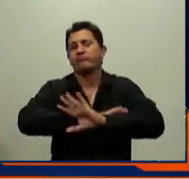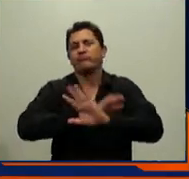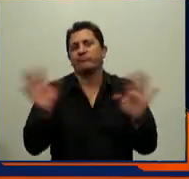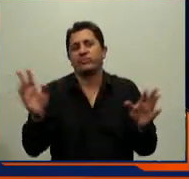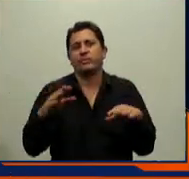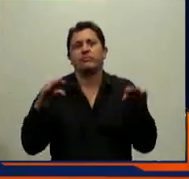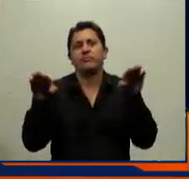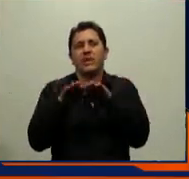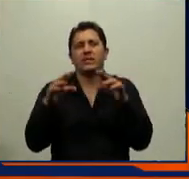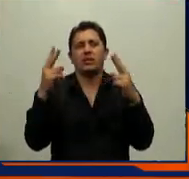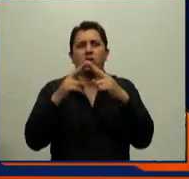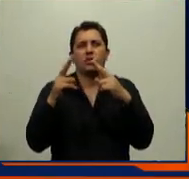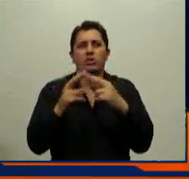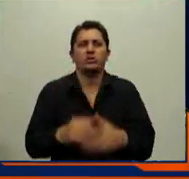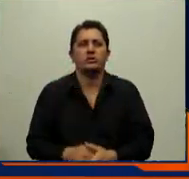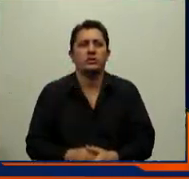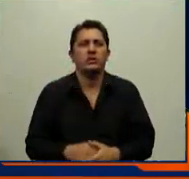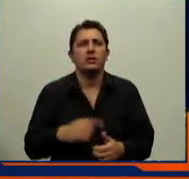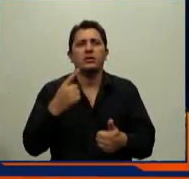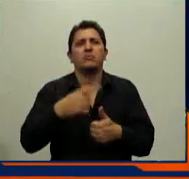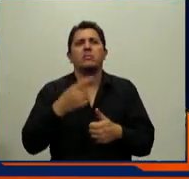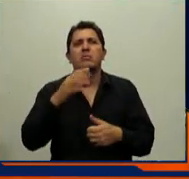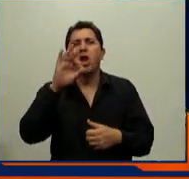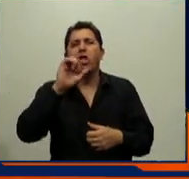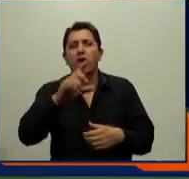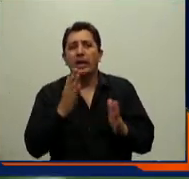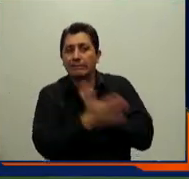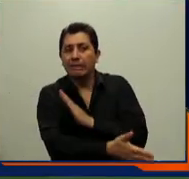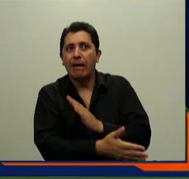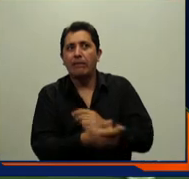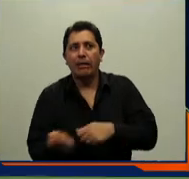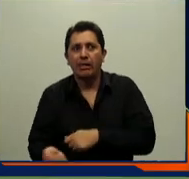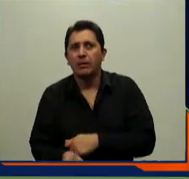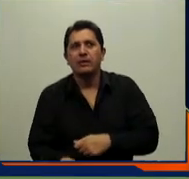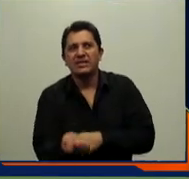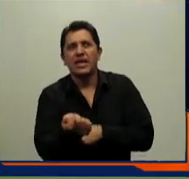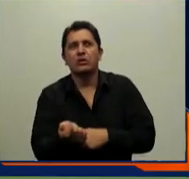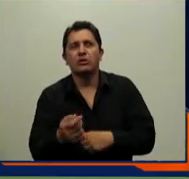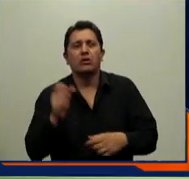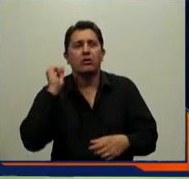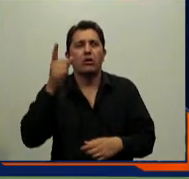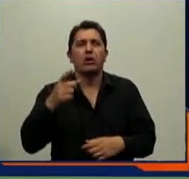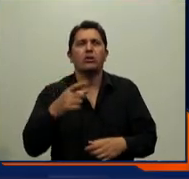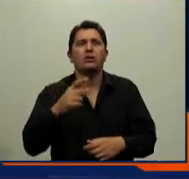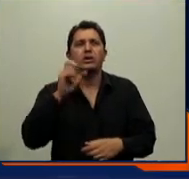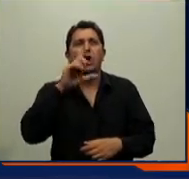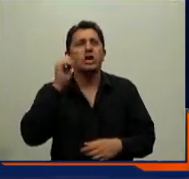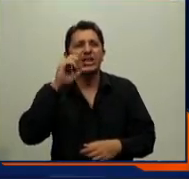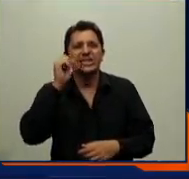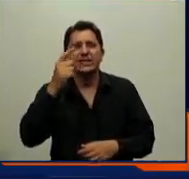encuentro. Primero fue O'Donnell la que se escapó. Hay un centro y luego la que define es